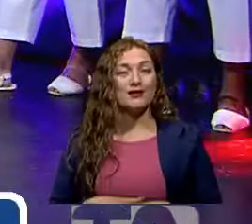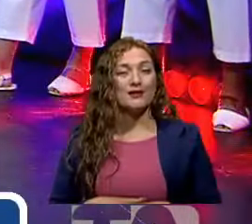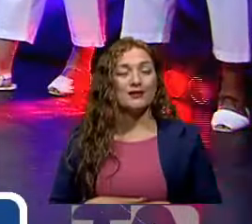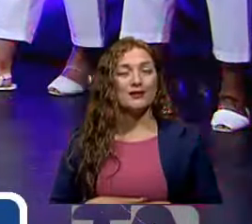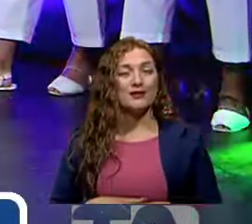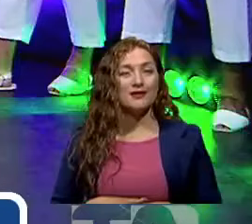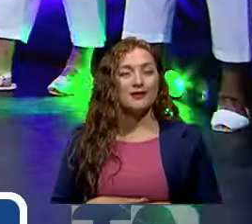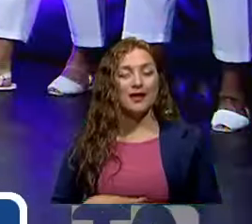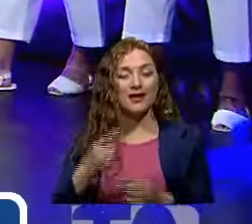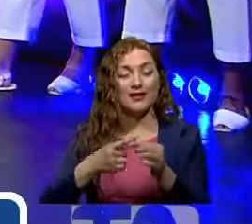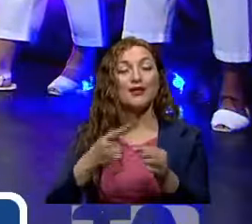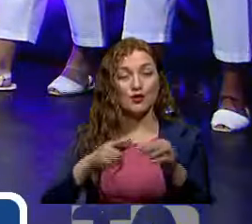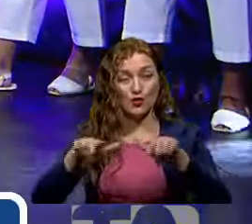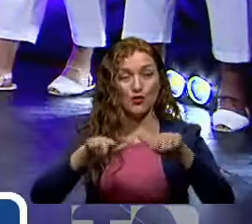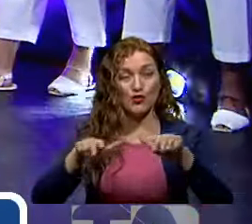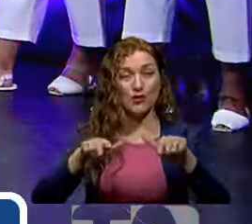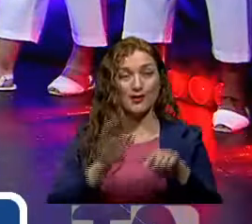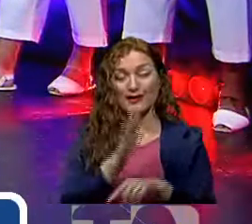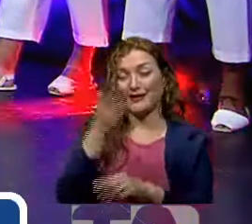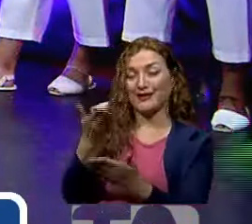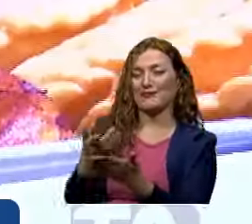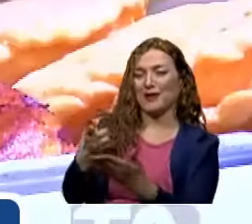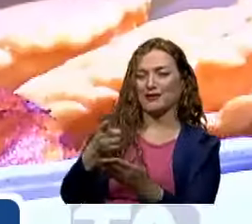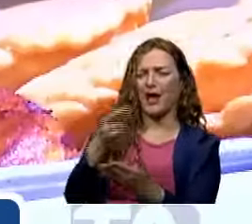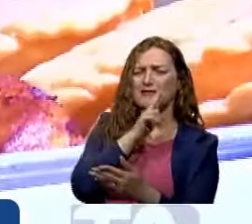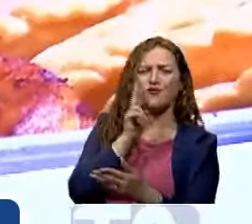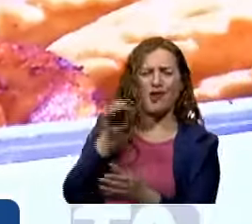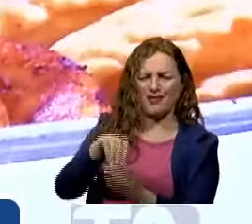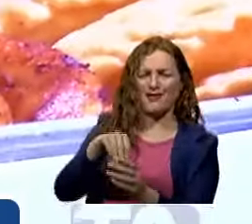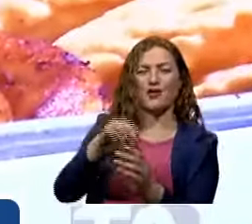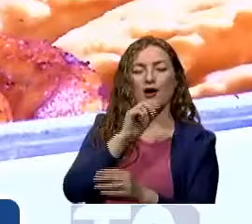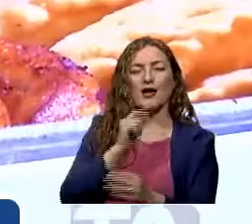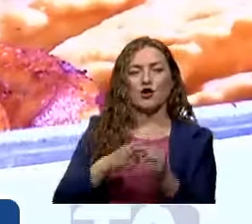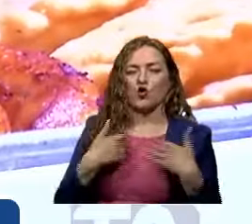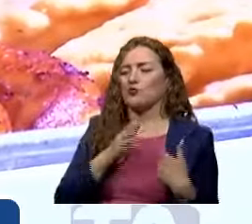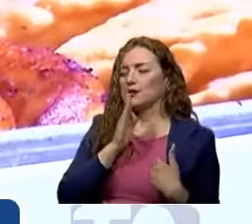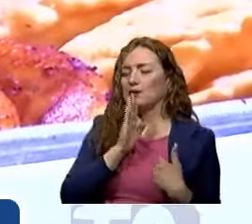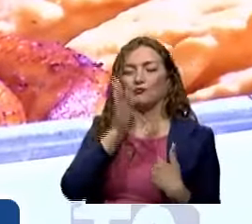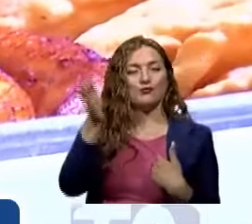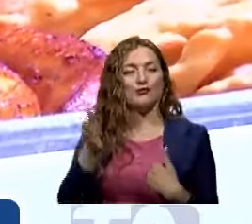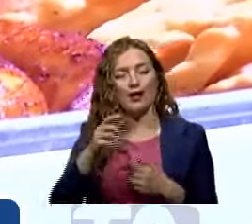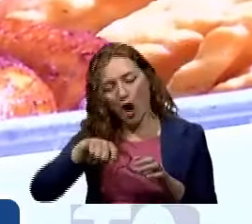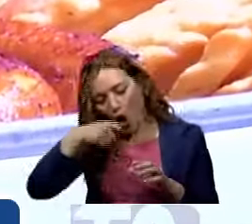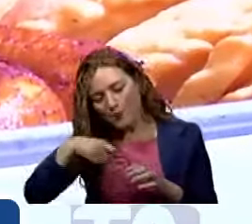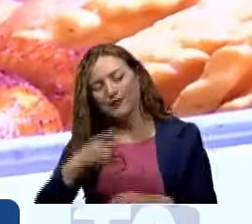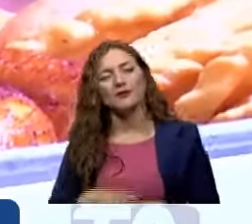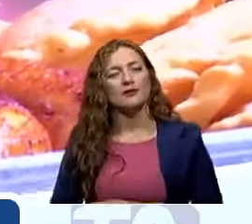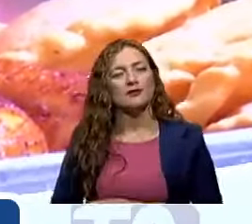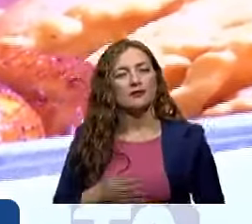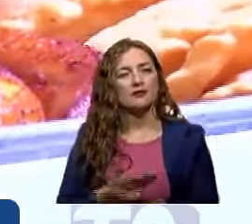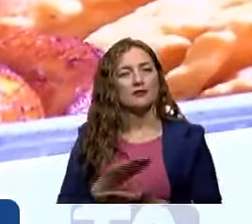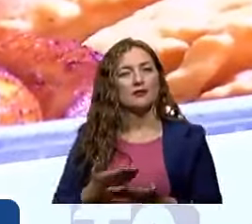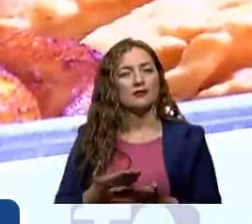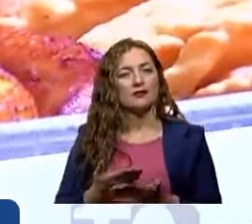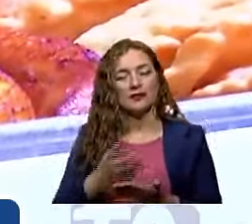tenemos el local aquí en Quito, que creo que sí lo ha probado. ¡Claro que sí! ¡Cliente frecuente! Entonces, nosotros les ofrecemos la